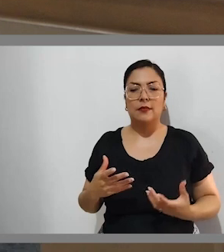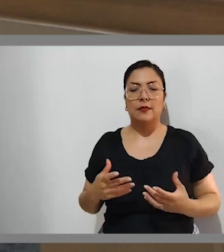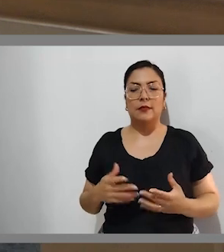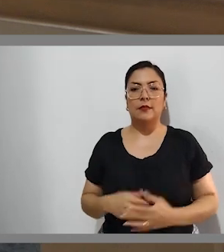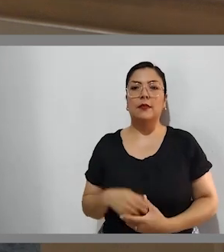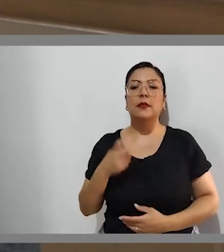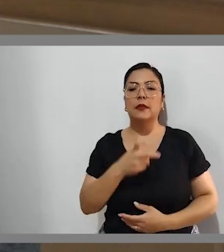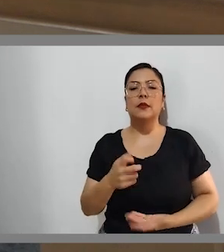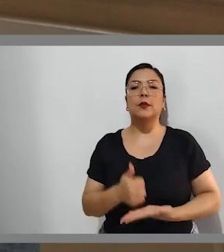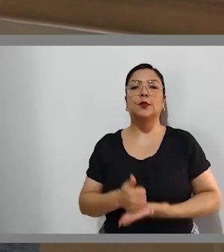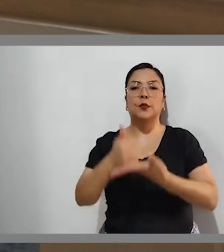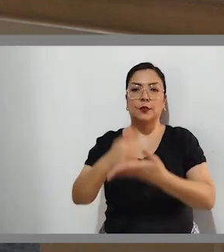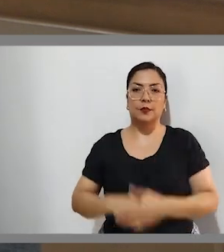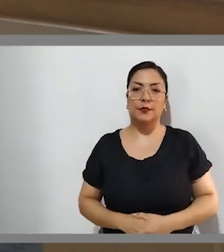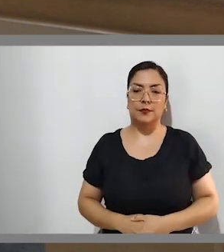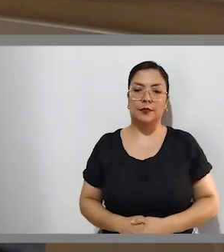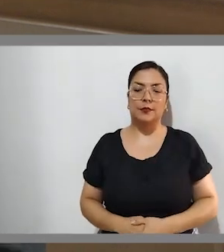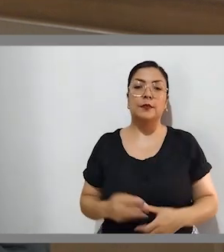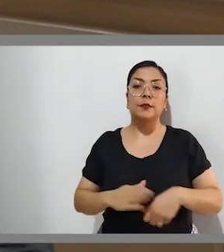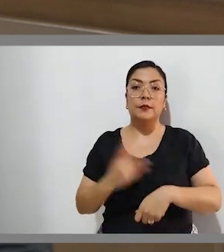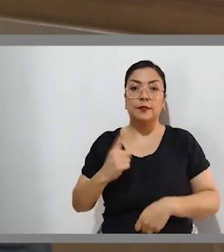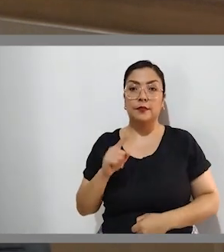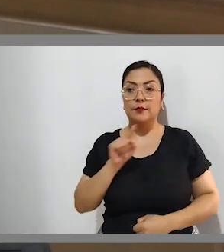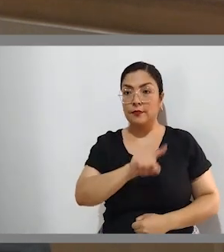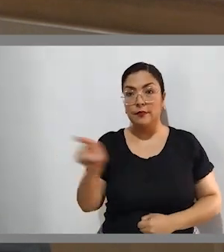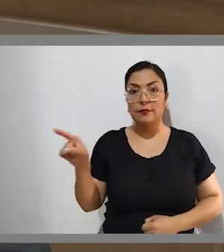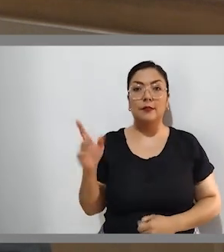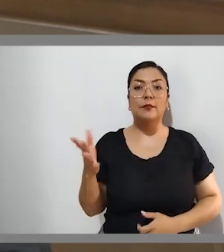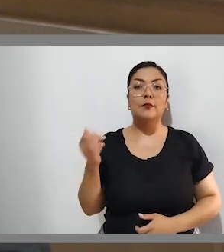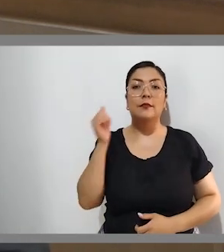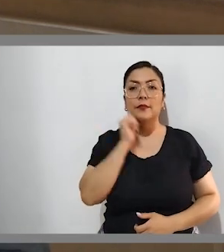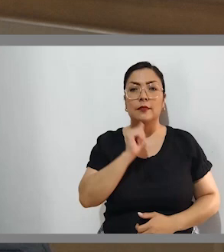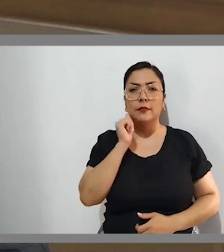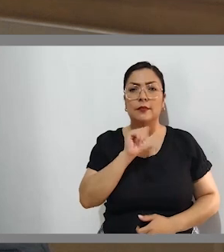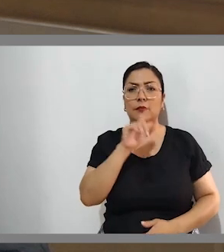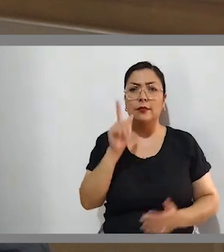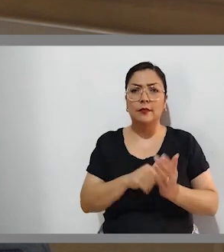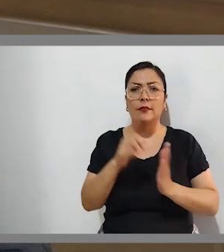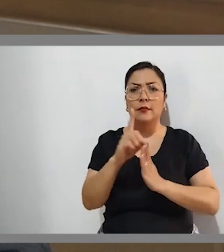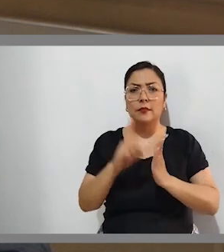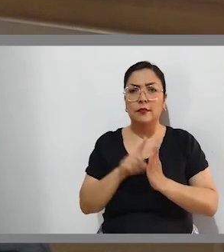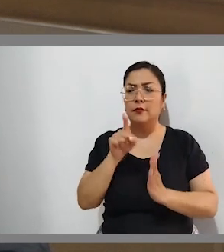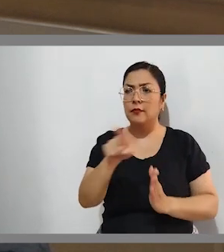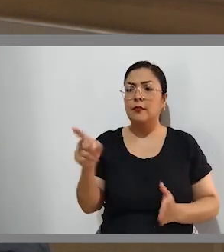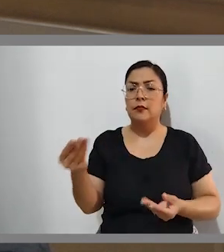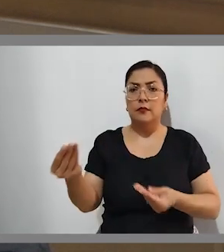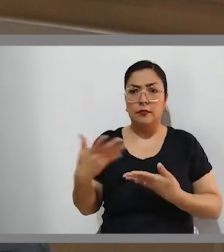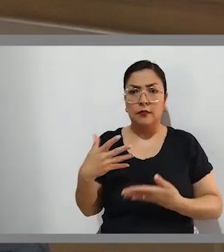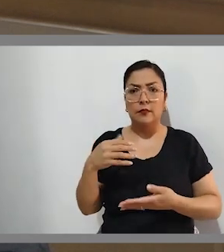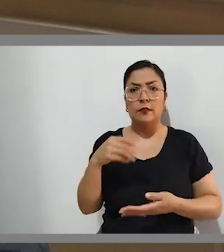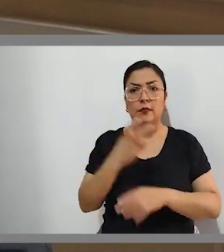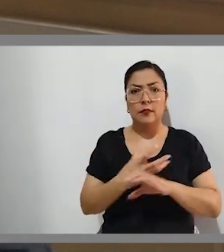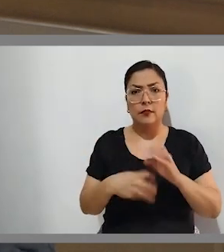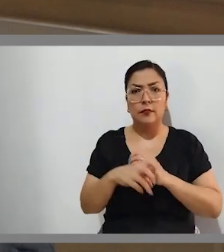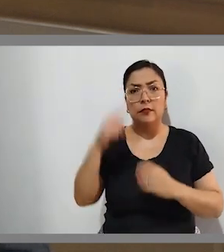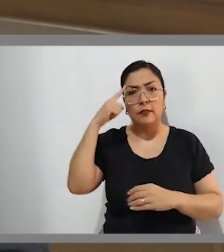de prerrogativas son los insumos necesarios para generar las boletas electorales que posteriormente se producen.